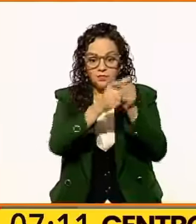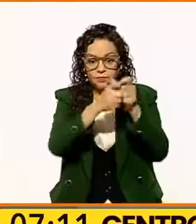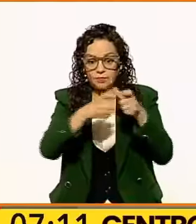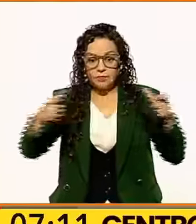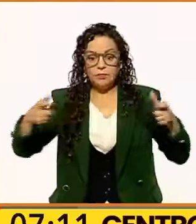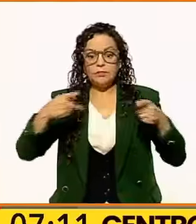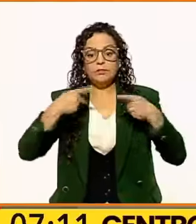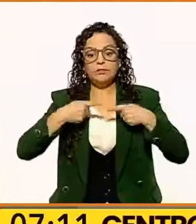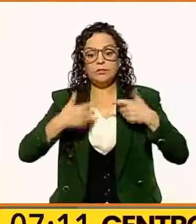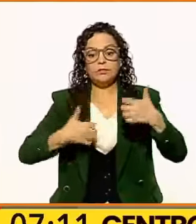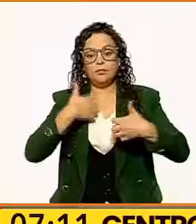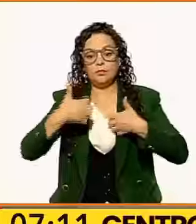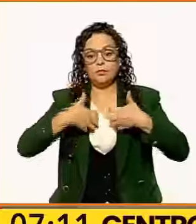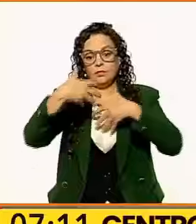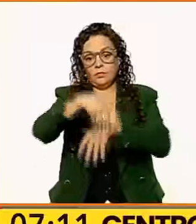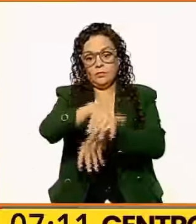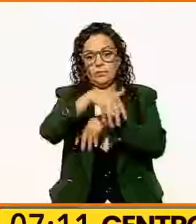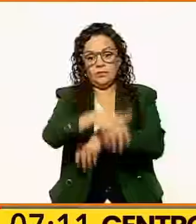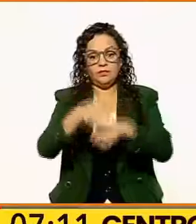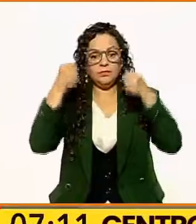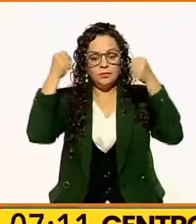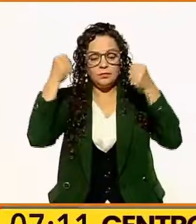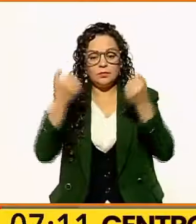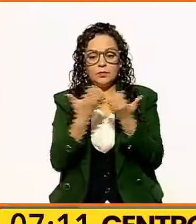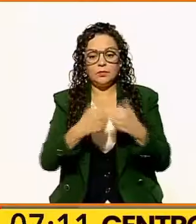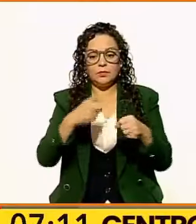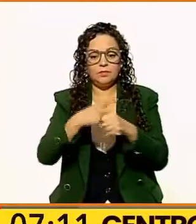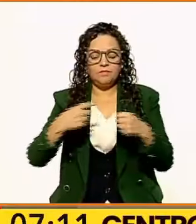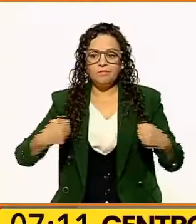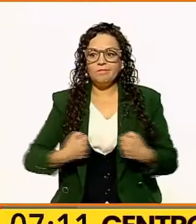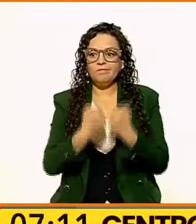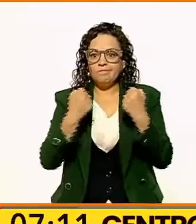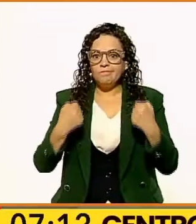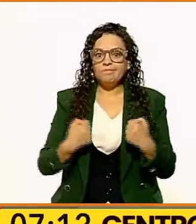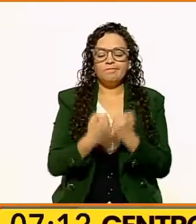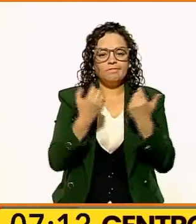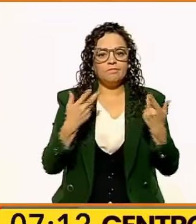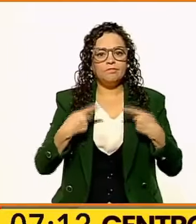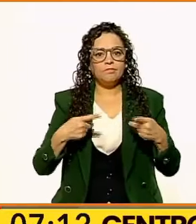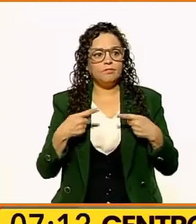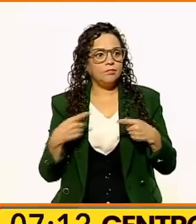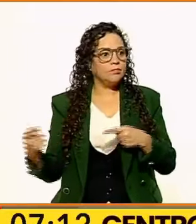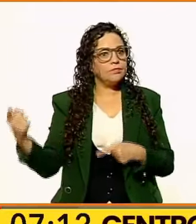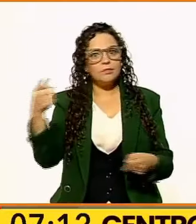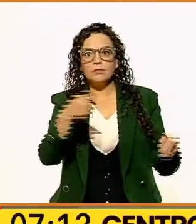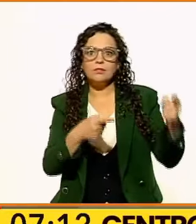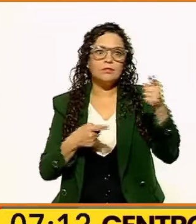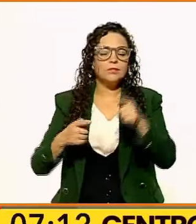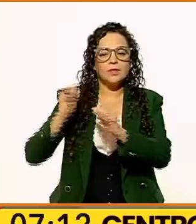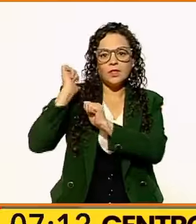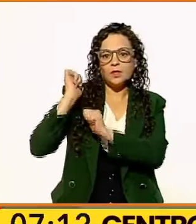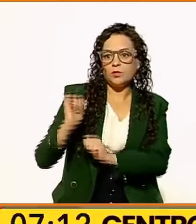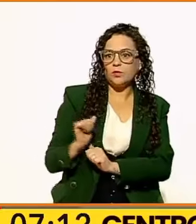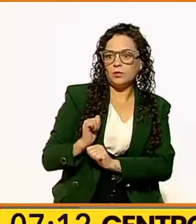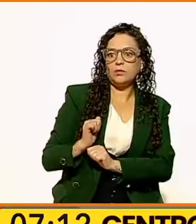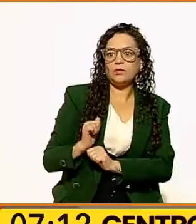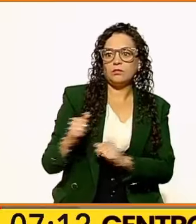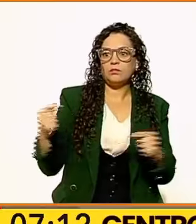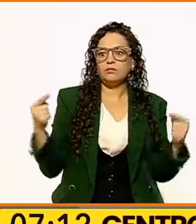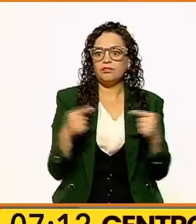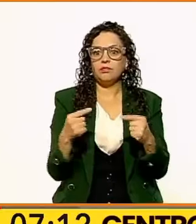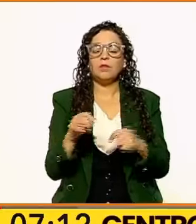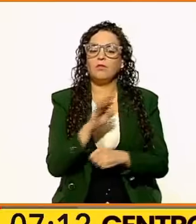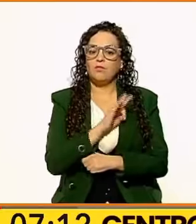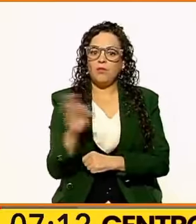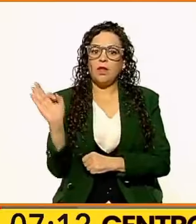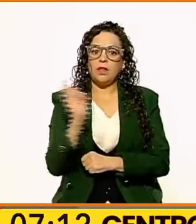este enfrentamiento entre la sociedad, las personas que protestan y las autoridades, pues puede llegar al